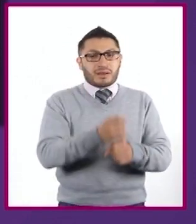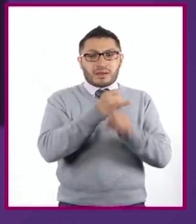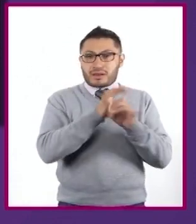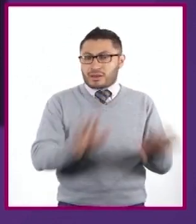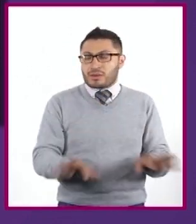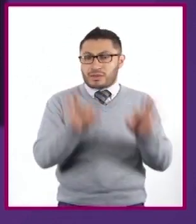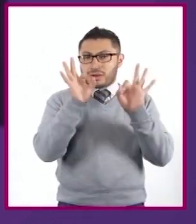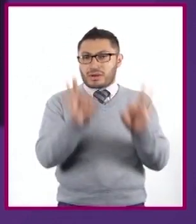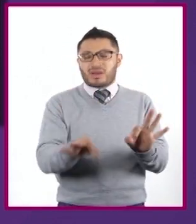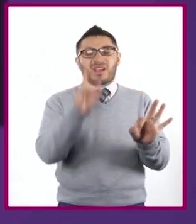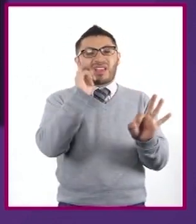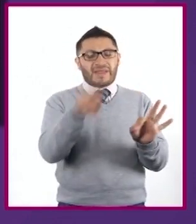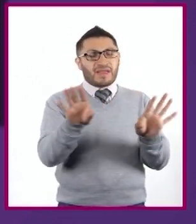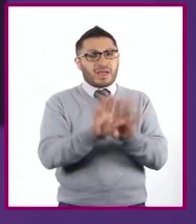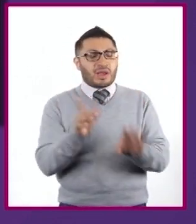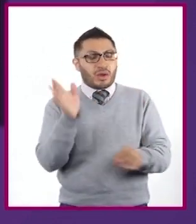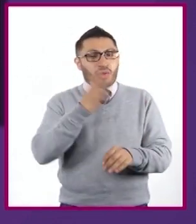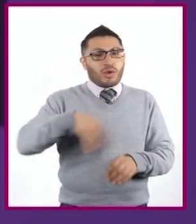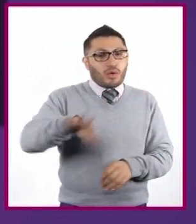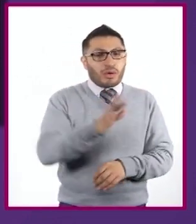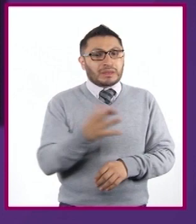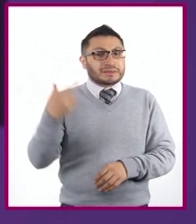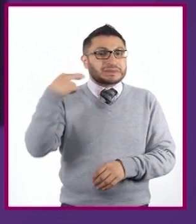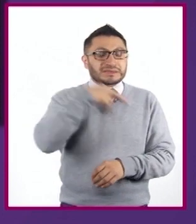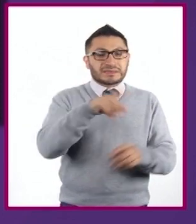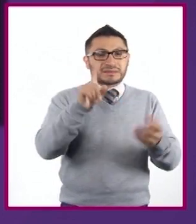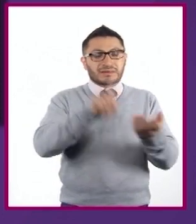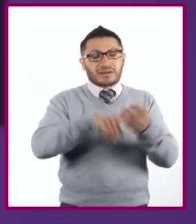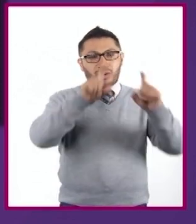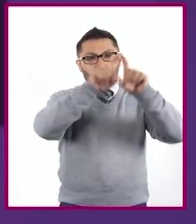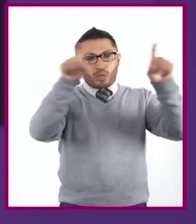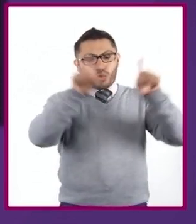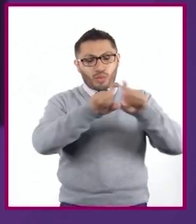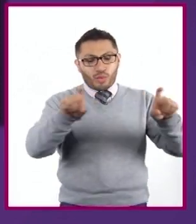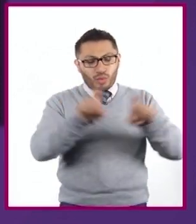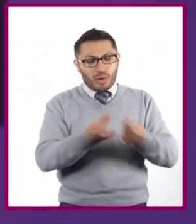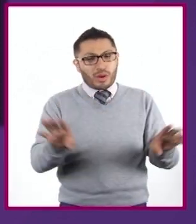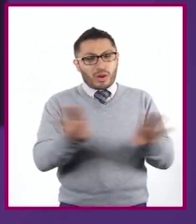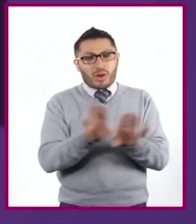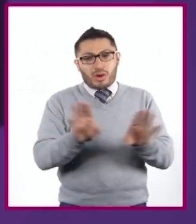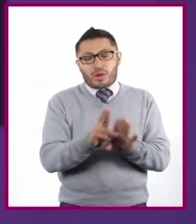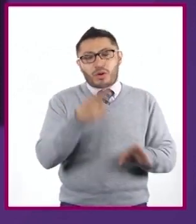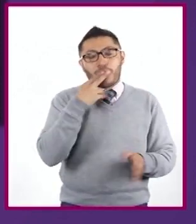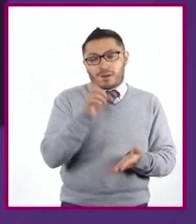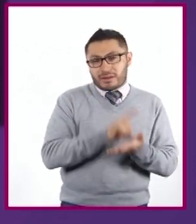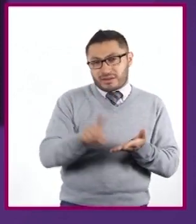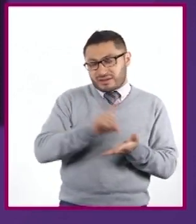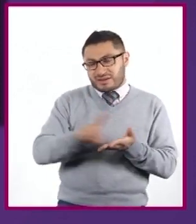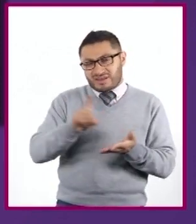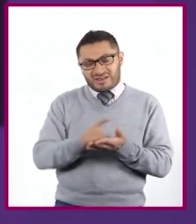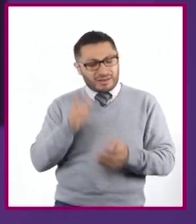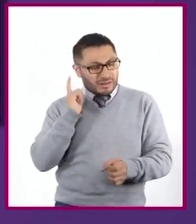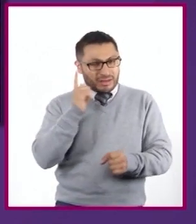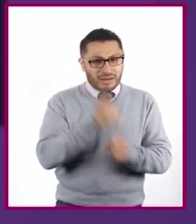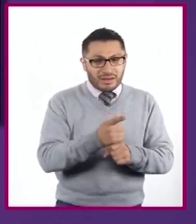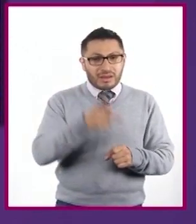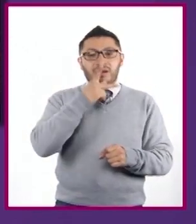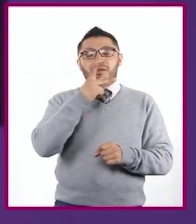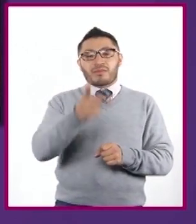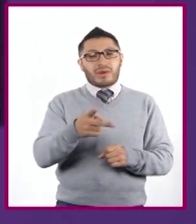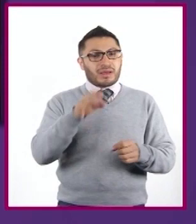preciso, es decir, podemos buscar rápidamente entre los párrafos, como cuando usamos el diccionario para buscar una palabra